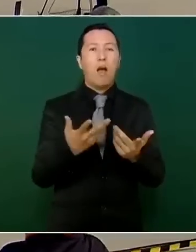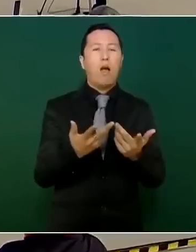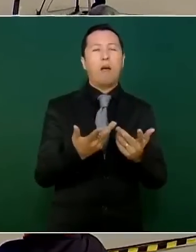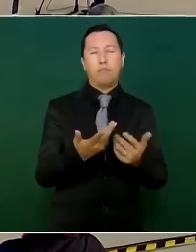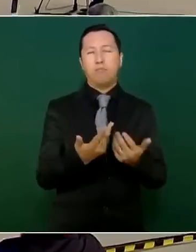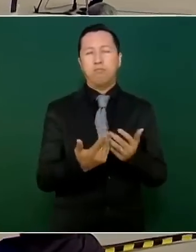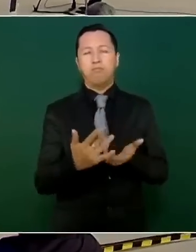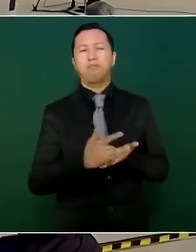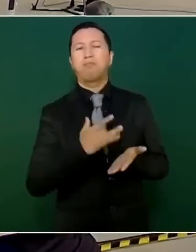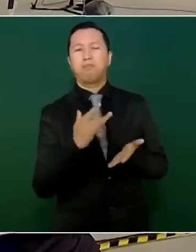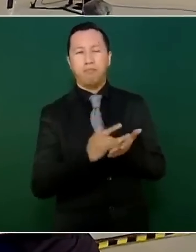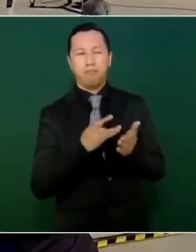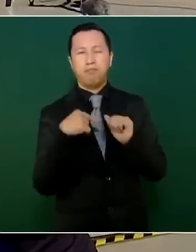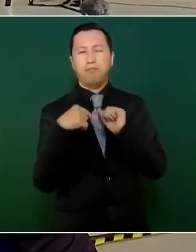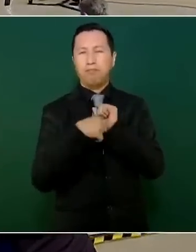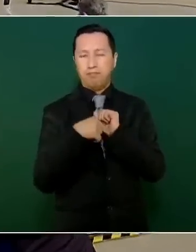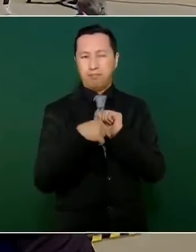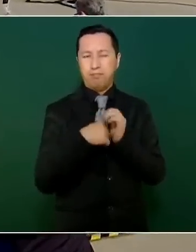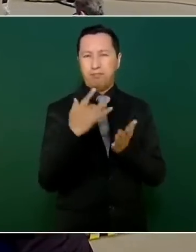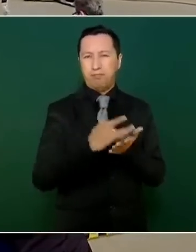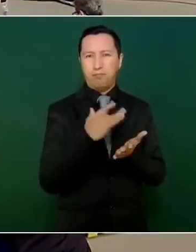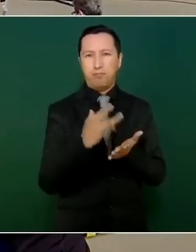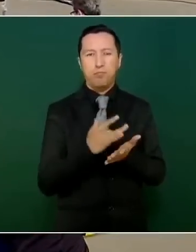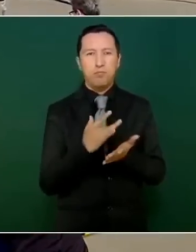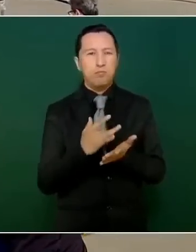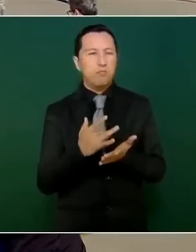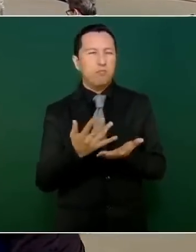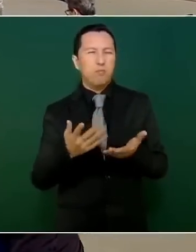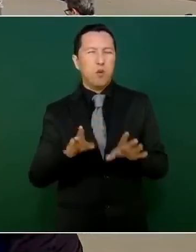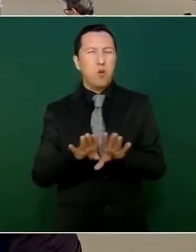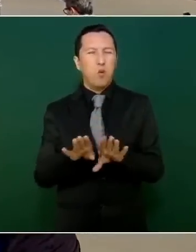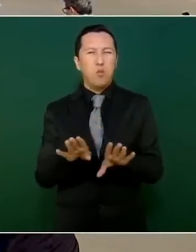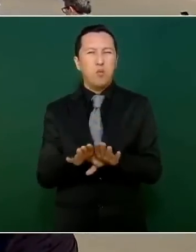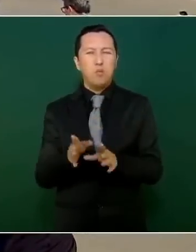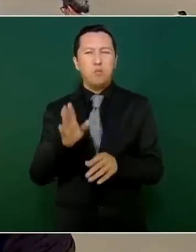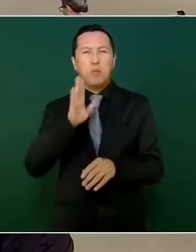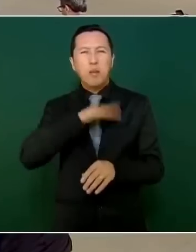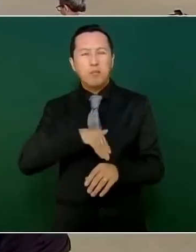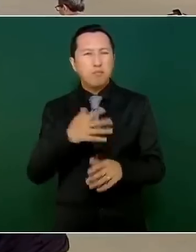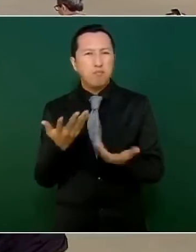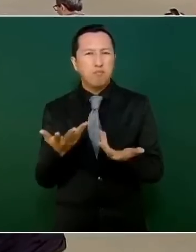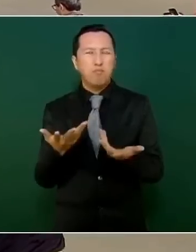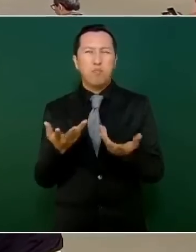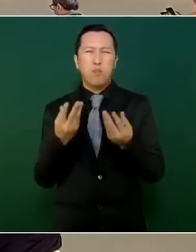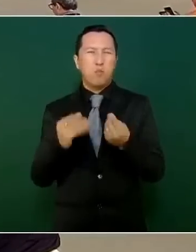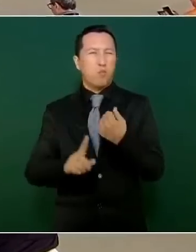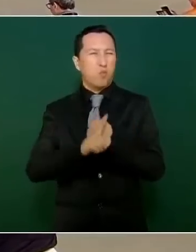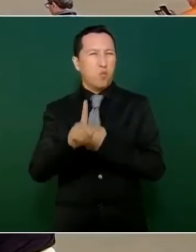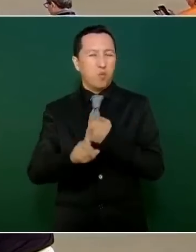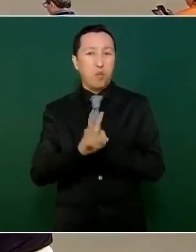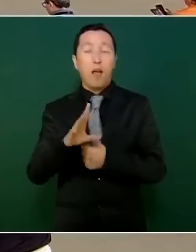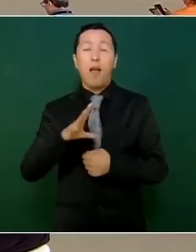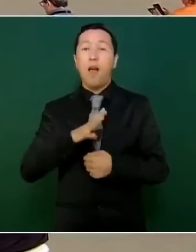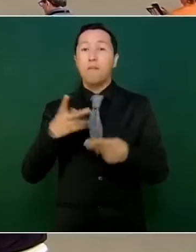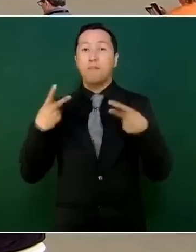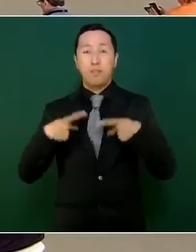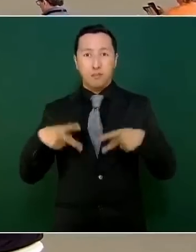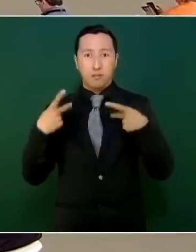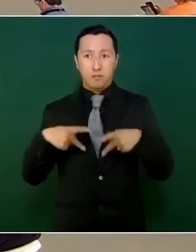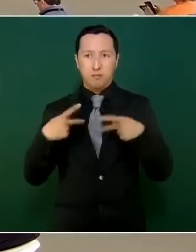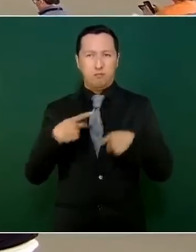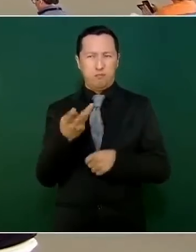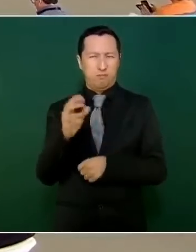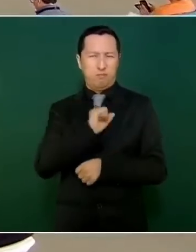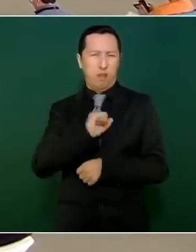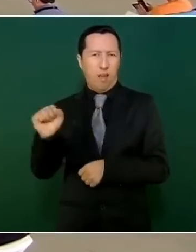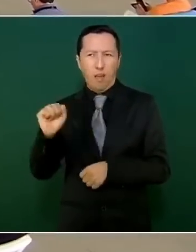hay muchos problemas que ya están en manos de gente delincuente, peligrosa, que está